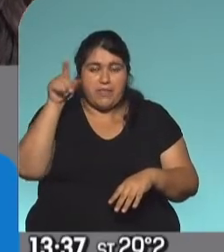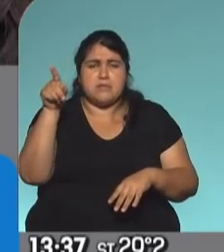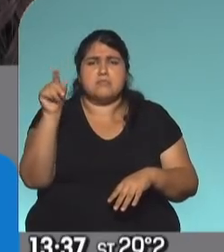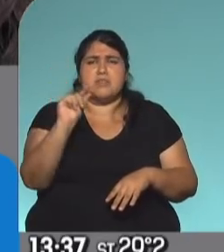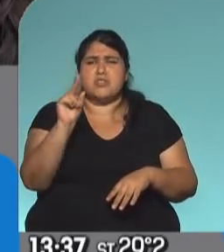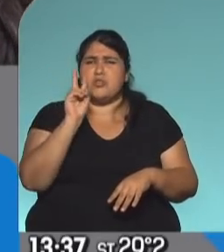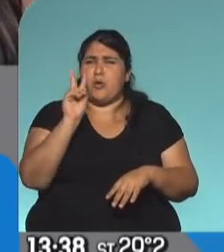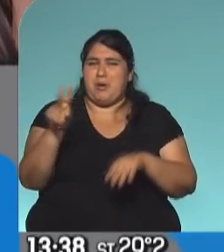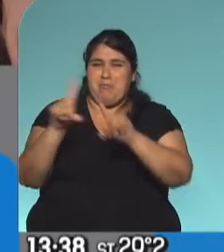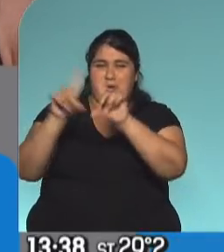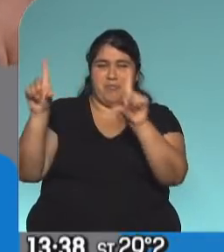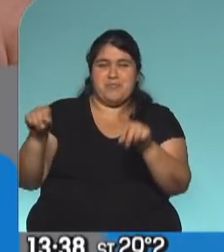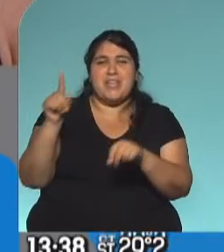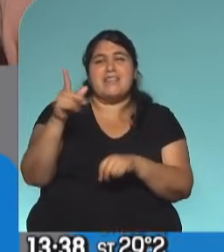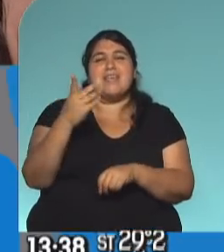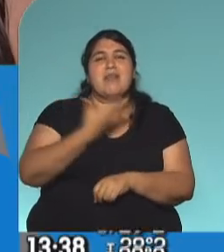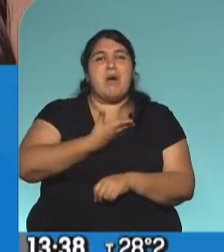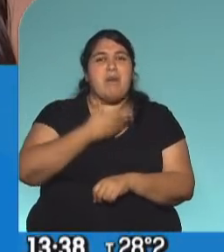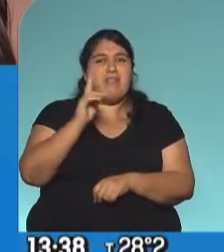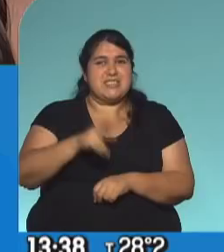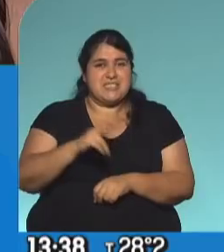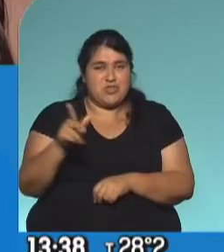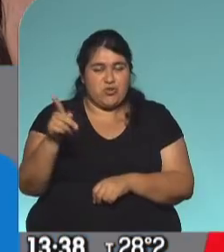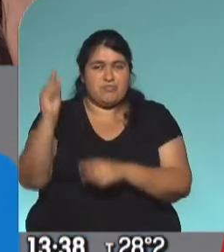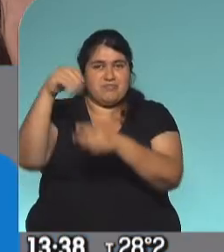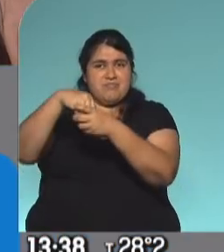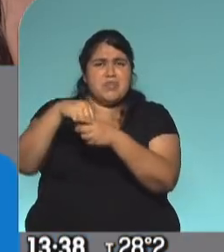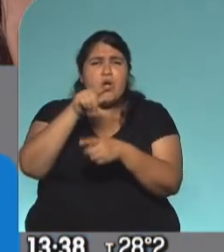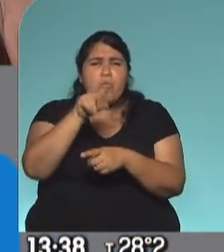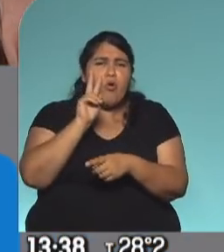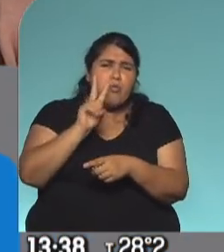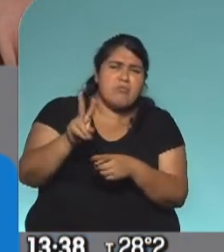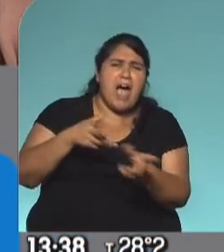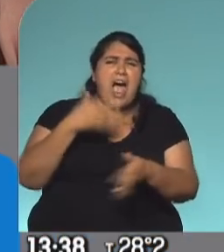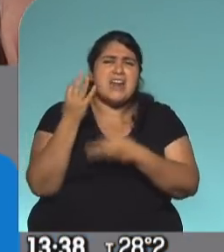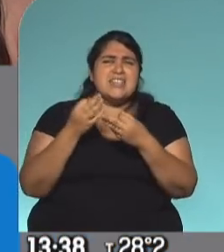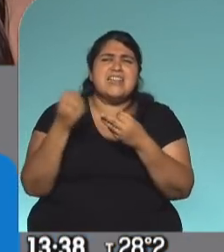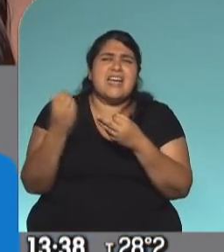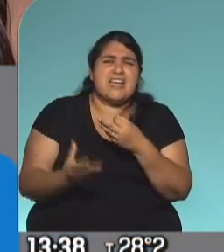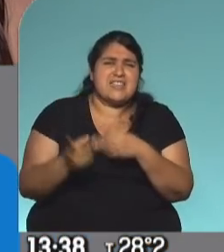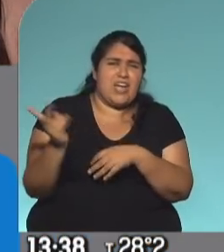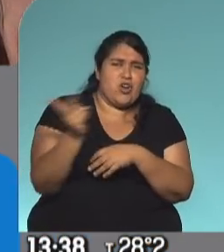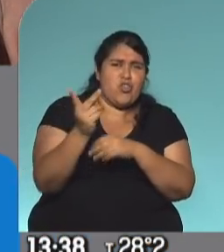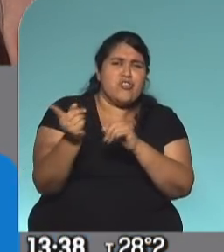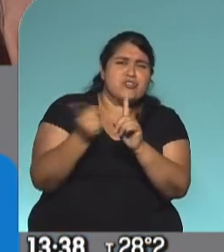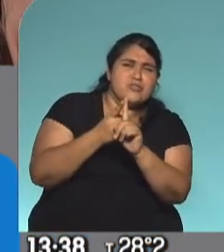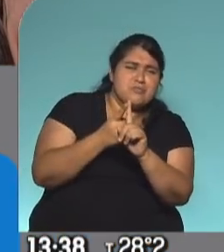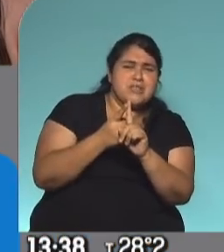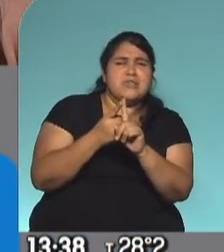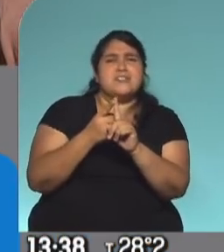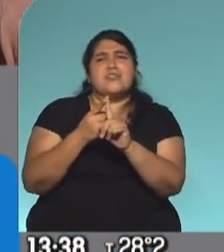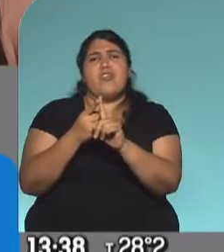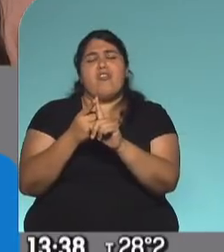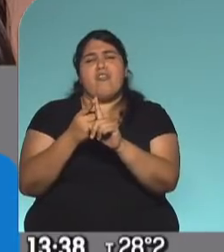el portarretrato del Papa Francisco. ¿Cómo analizás que puede ser el vínculo entre Biden, la nueva